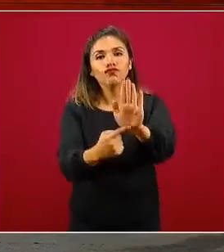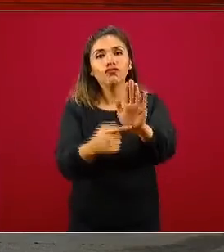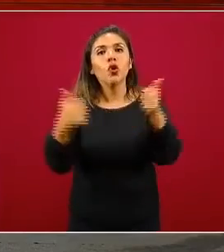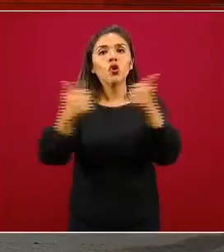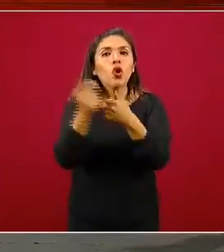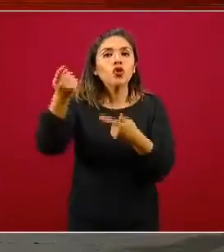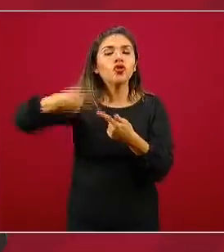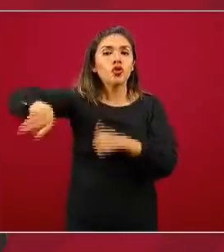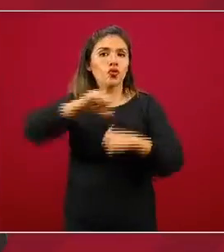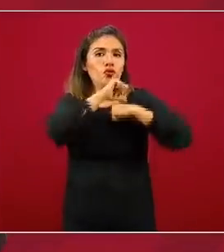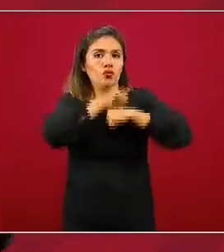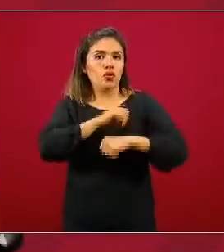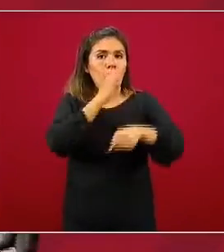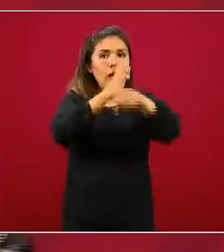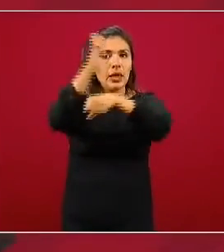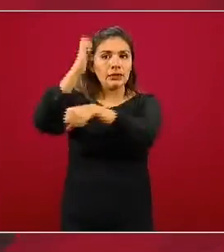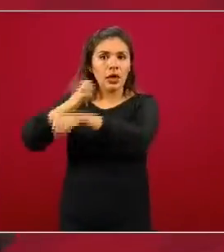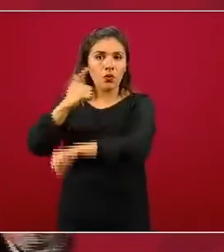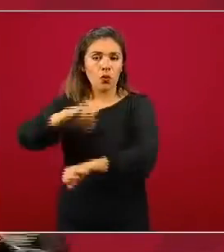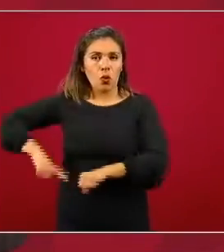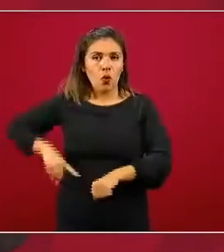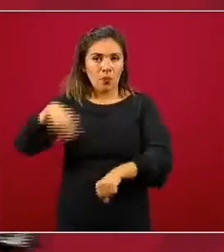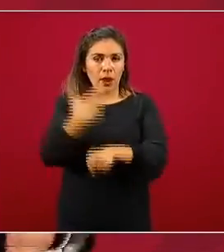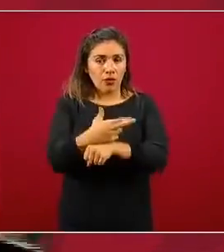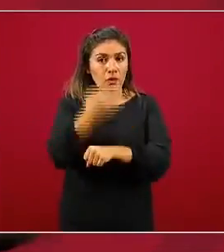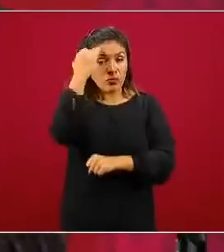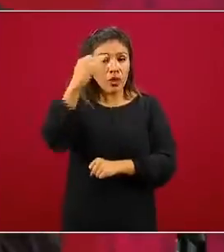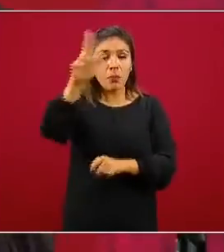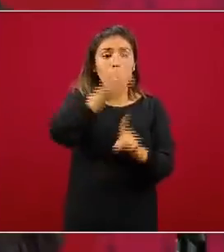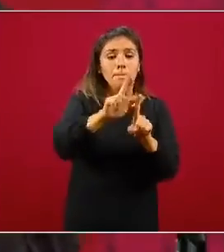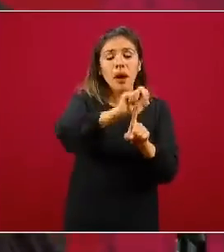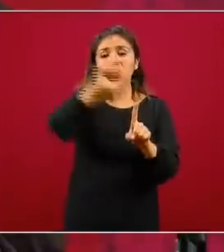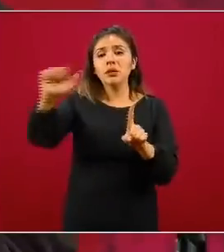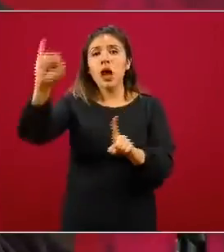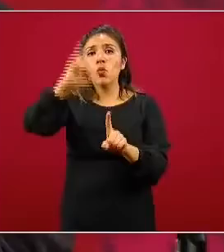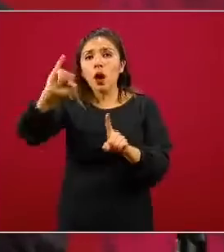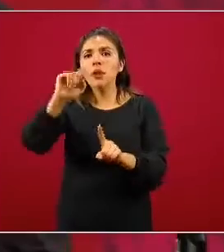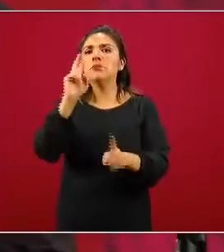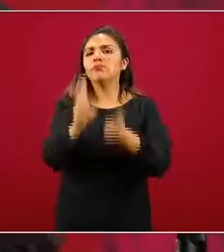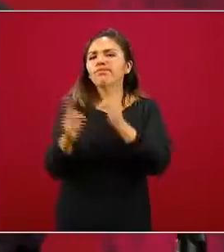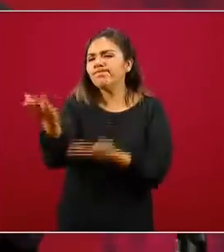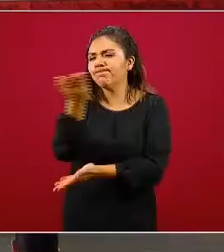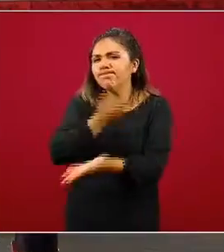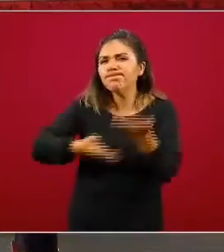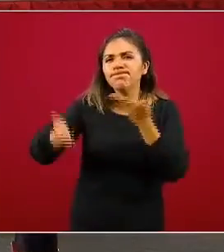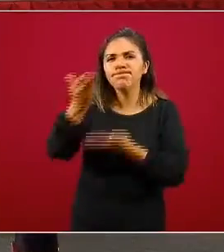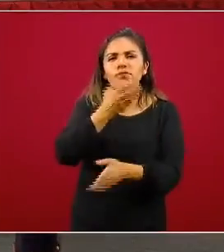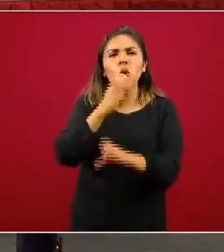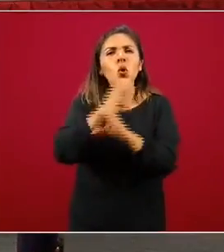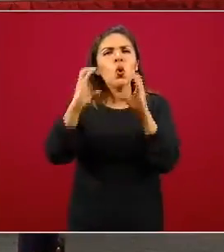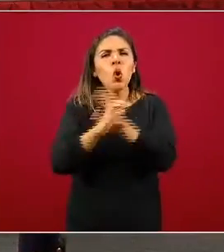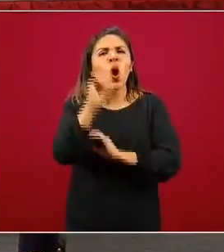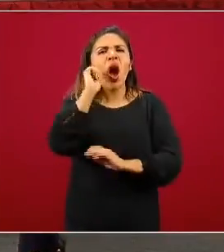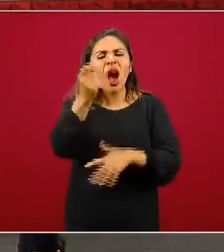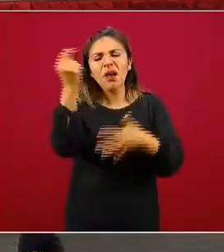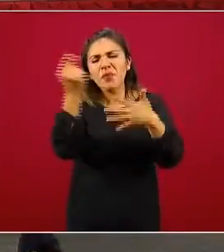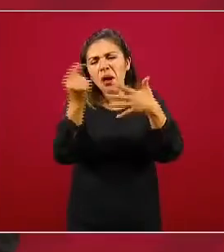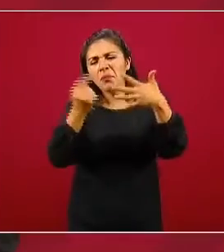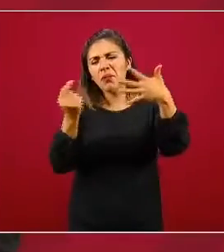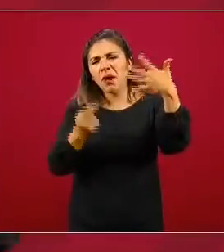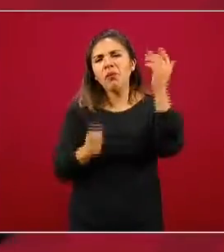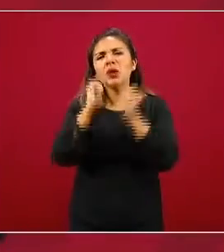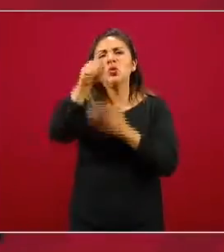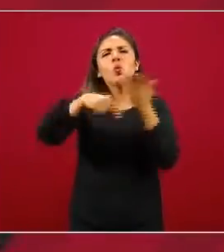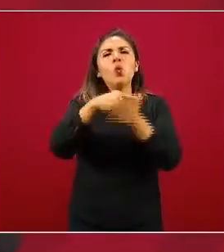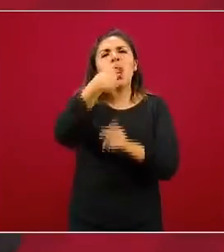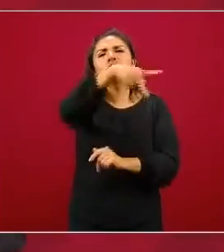las autoridades estatales. Tendremos un periodo de martes a jueves para estar conversando los detalles que se conocen a nivel